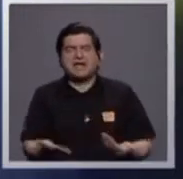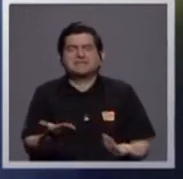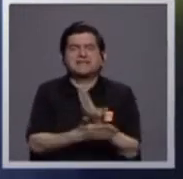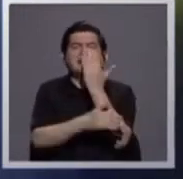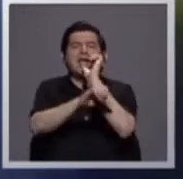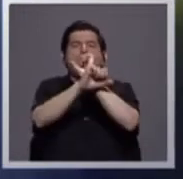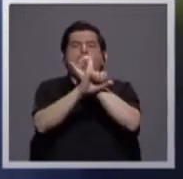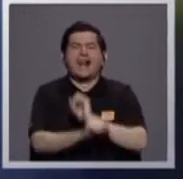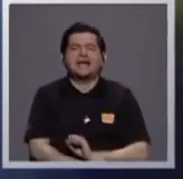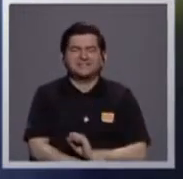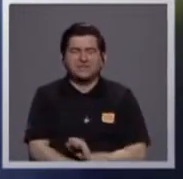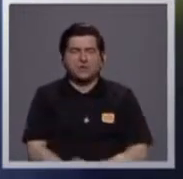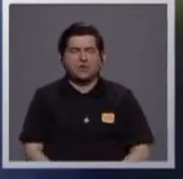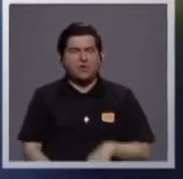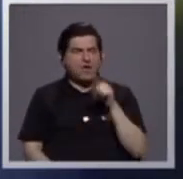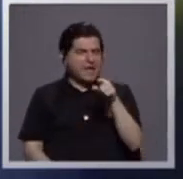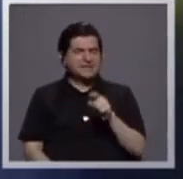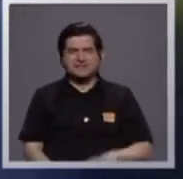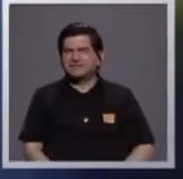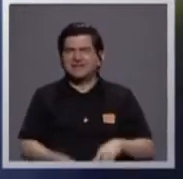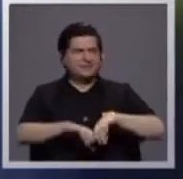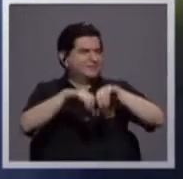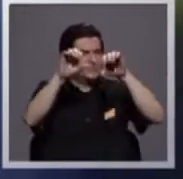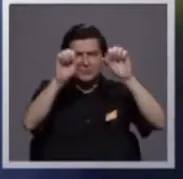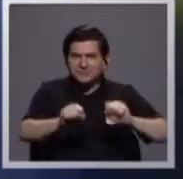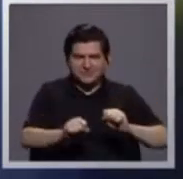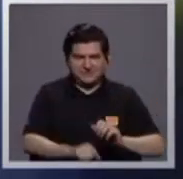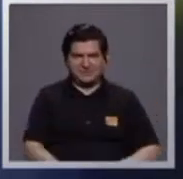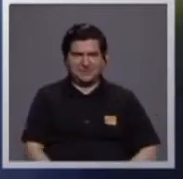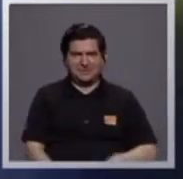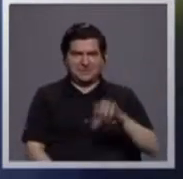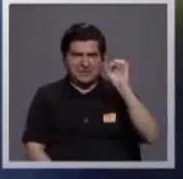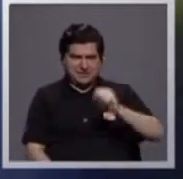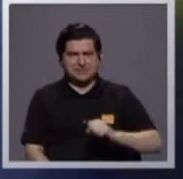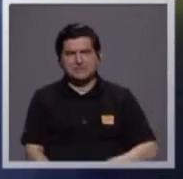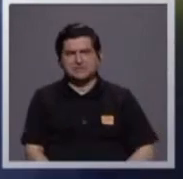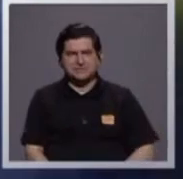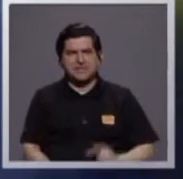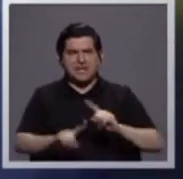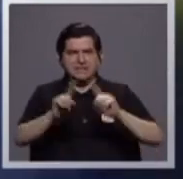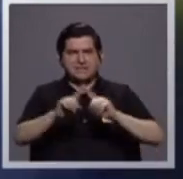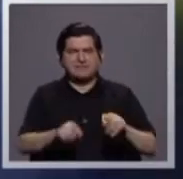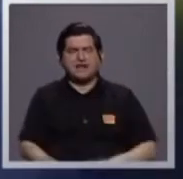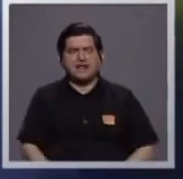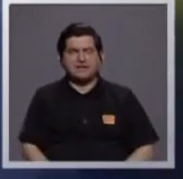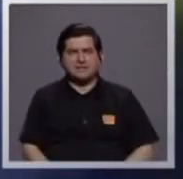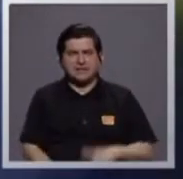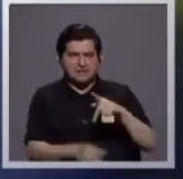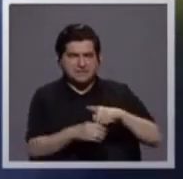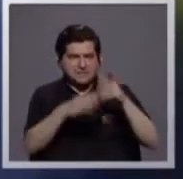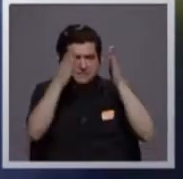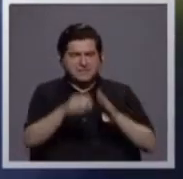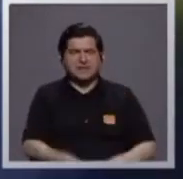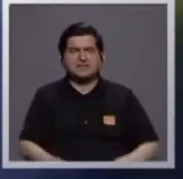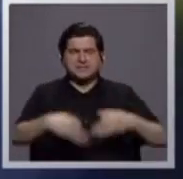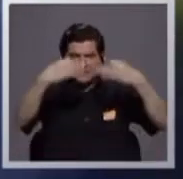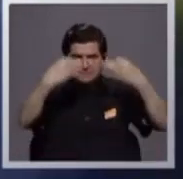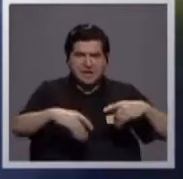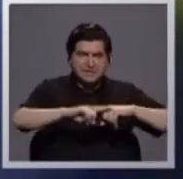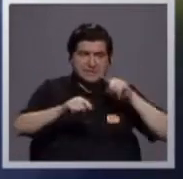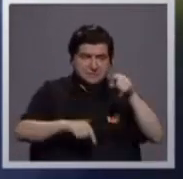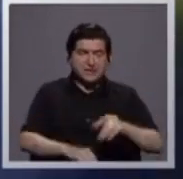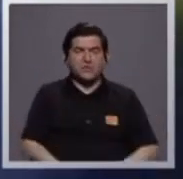neoclásico. Aquí es una visión sistémica en el sentido que si bien hay agentes que toman decisiones, esos agentes se